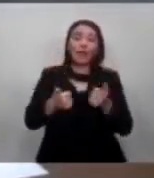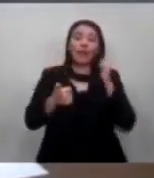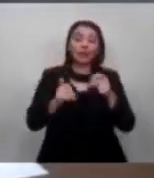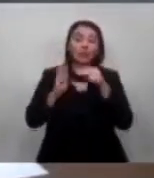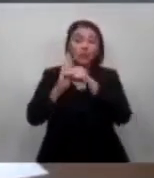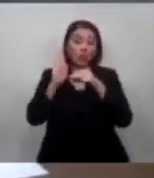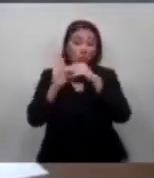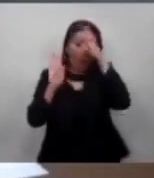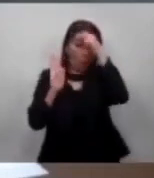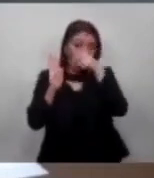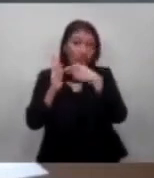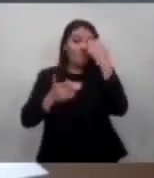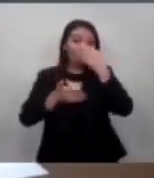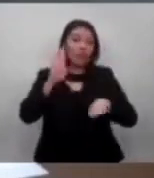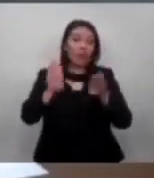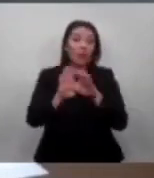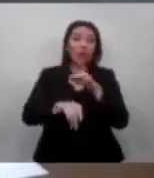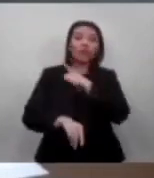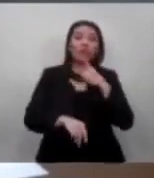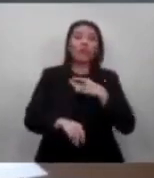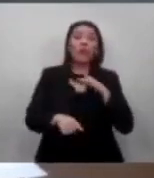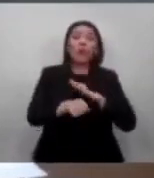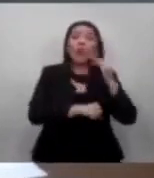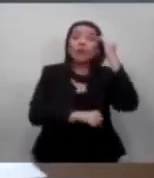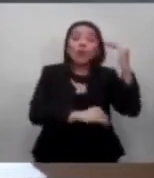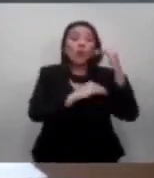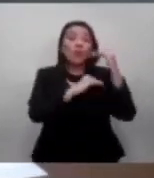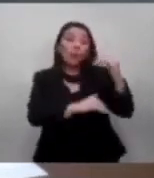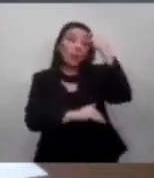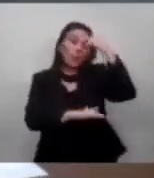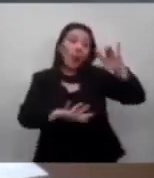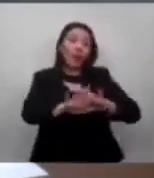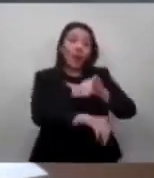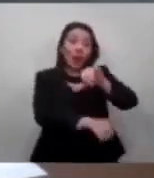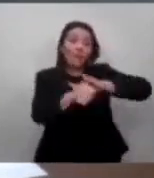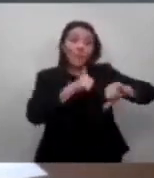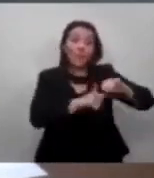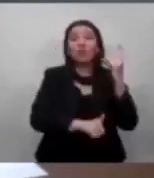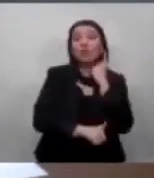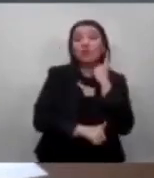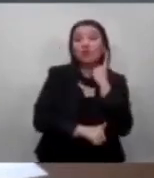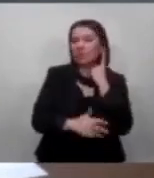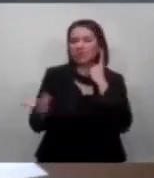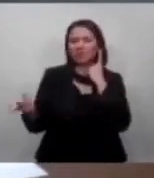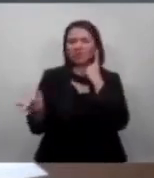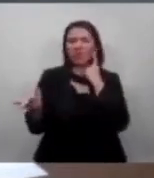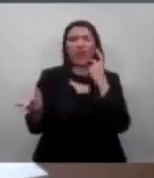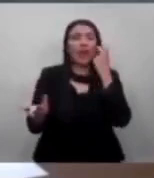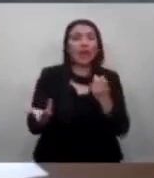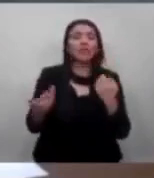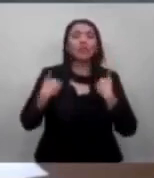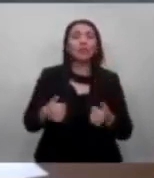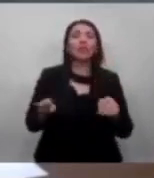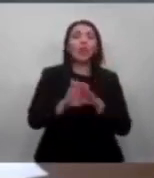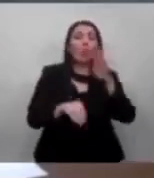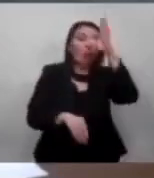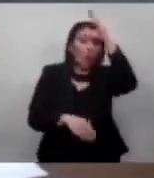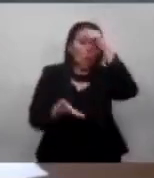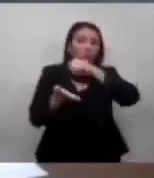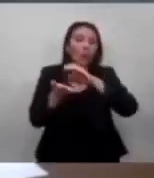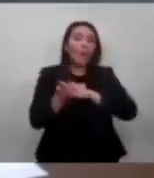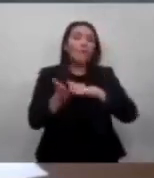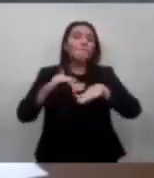normas reglamentarias no establecen supuestos limitativos para la suplencia de las diputaciones. Ello debe interpretarse acorde con las